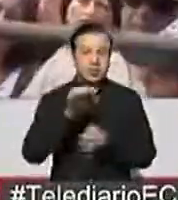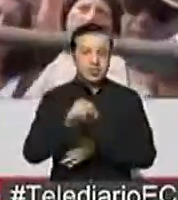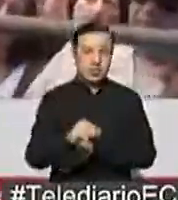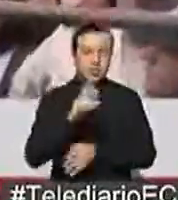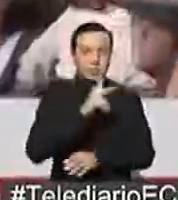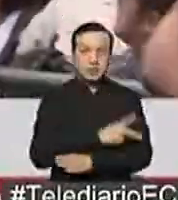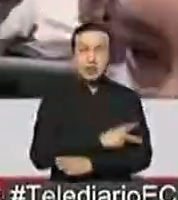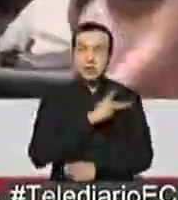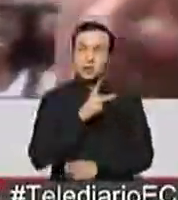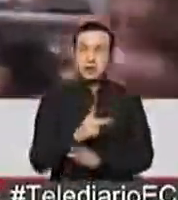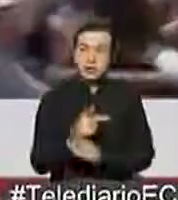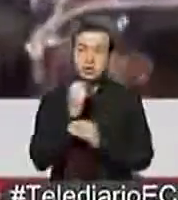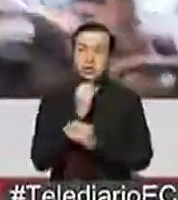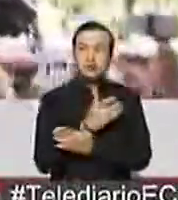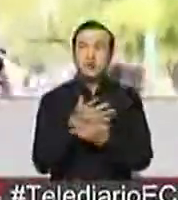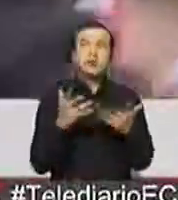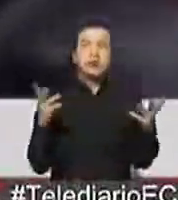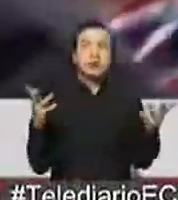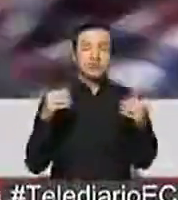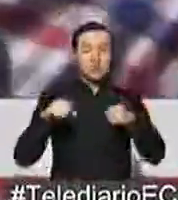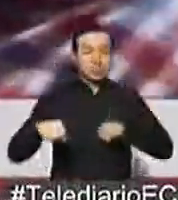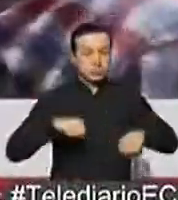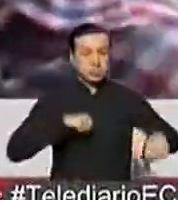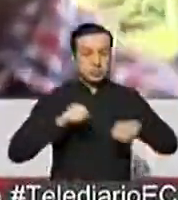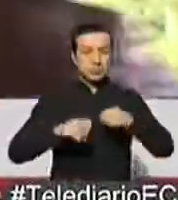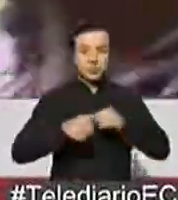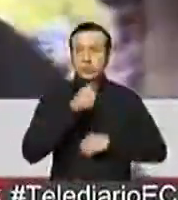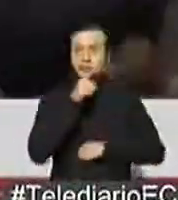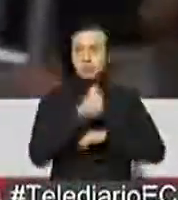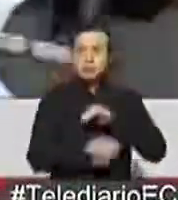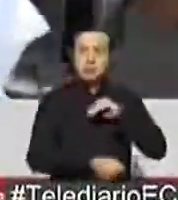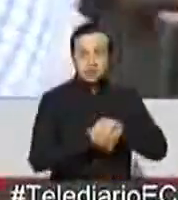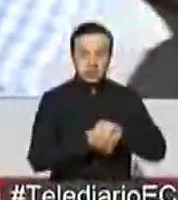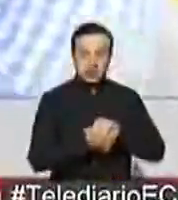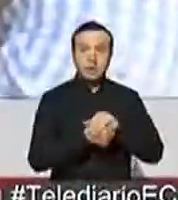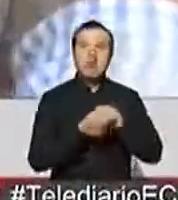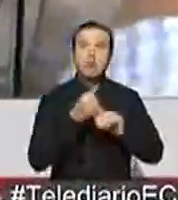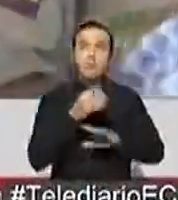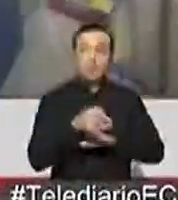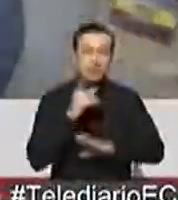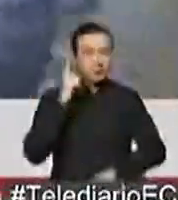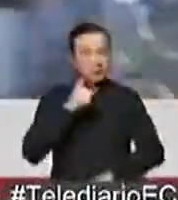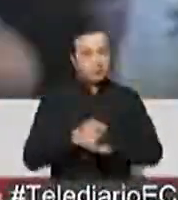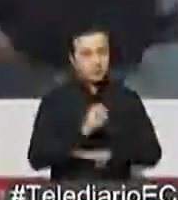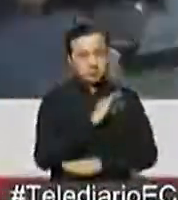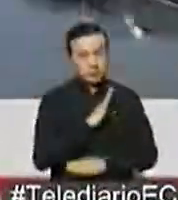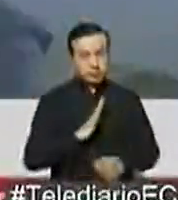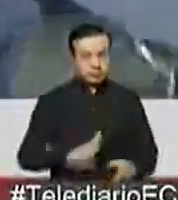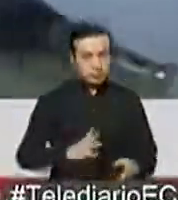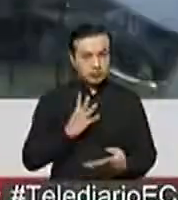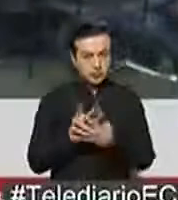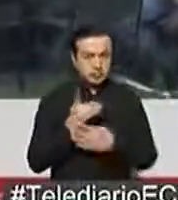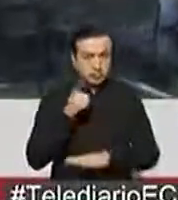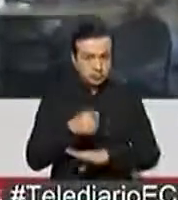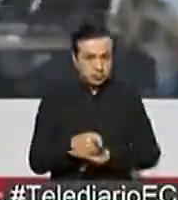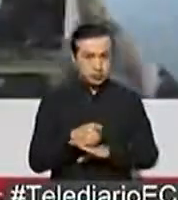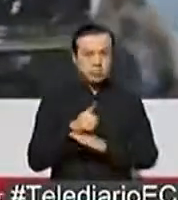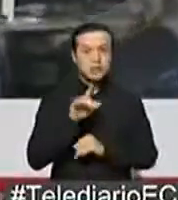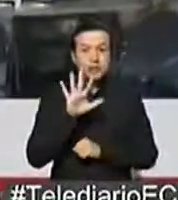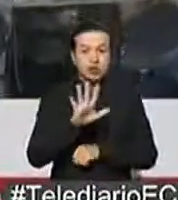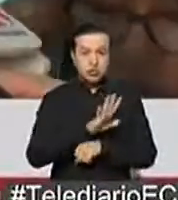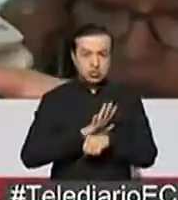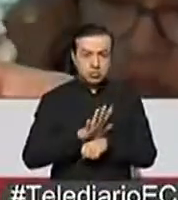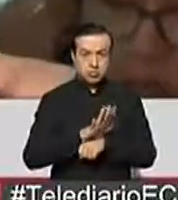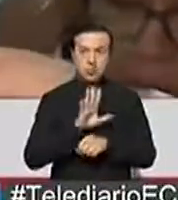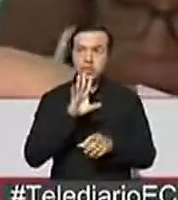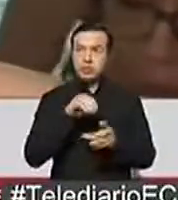de Pichincha para ser parte de una diligencia que fue reservada y que terminó con una orden de prisión en su contra, después de